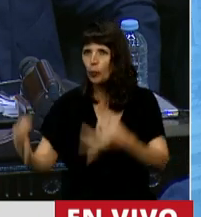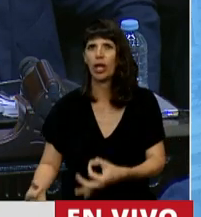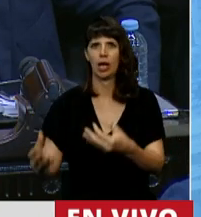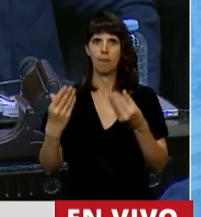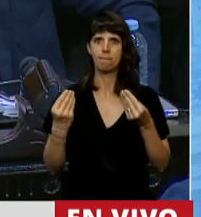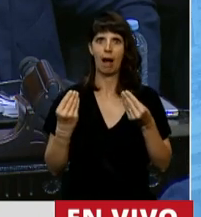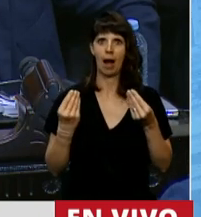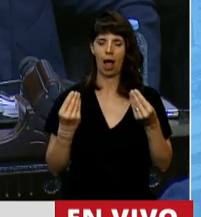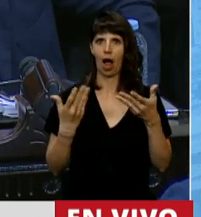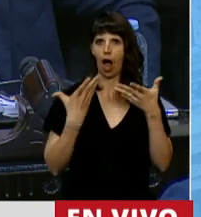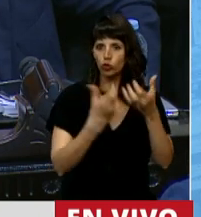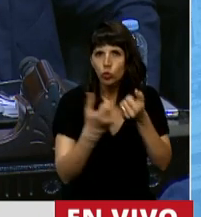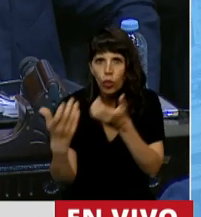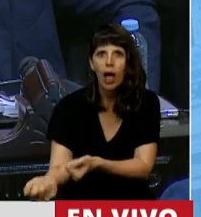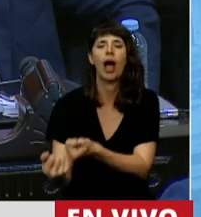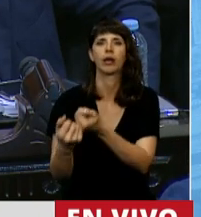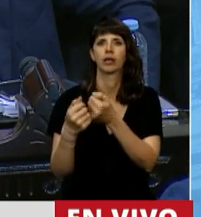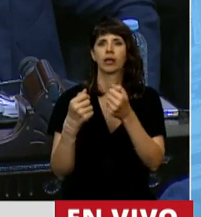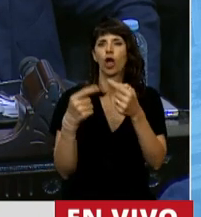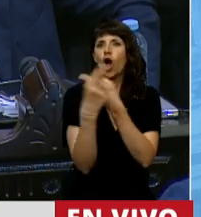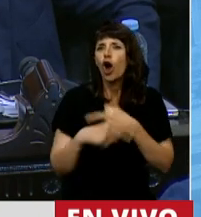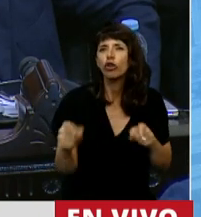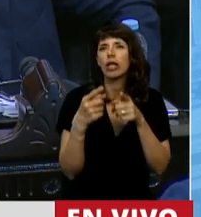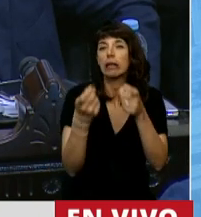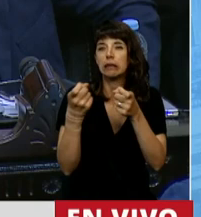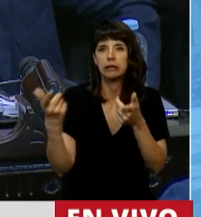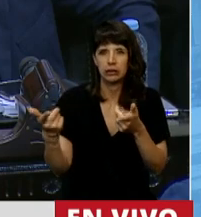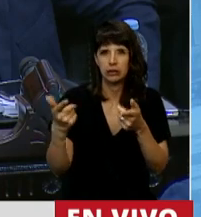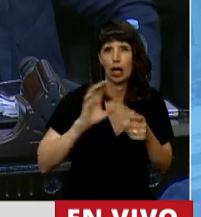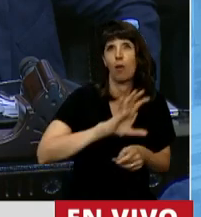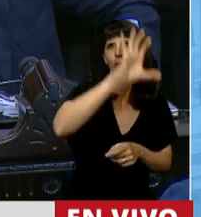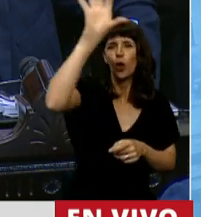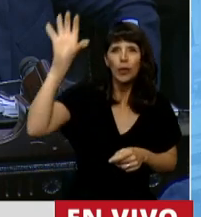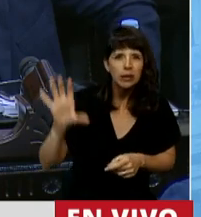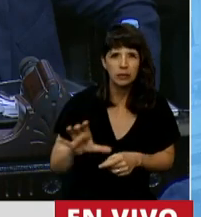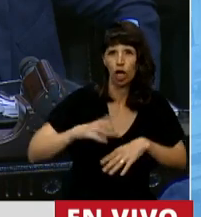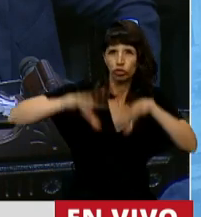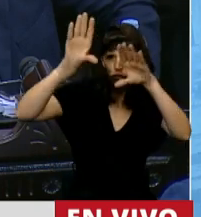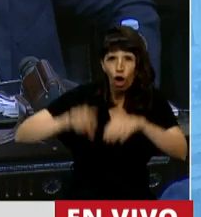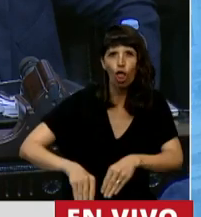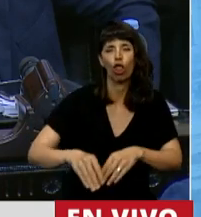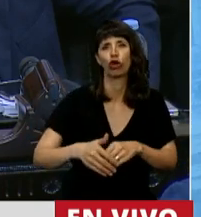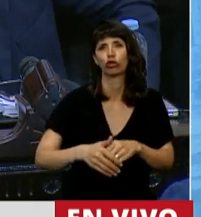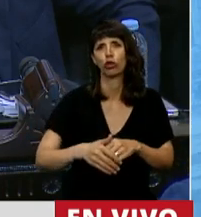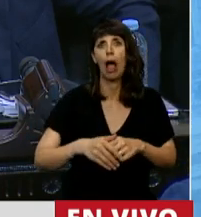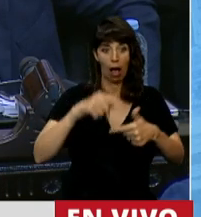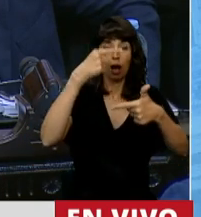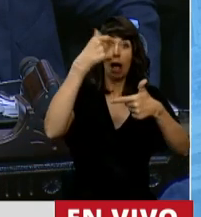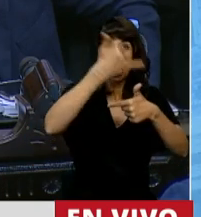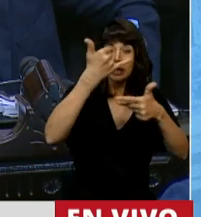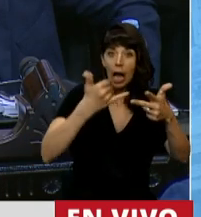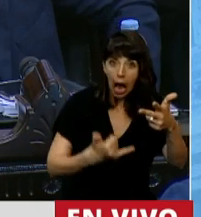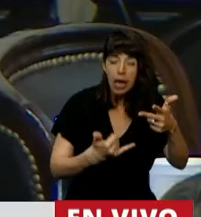que tenga los insumos básicos en los lugares más alejados de nuestro país, y que después seguramente podamos